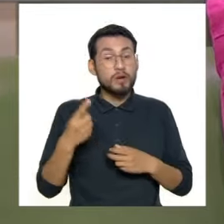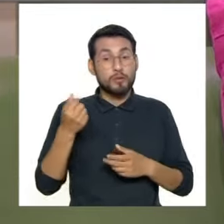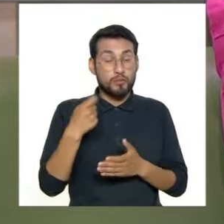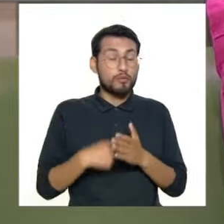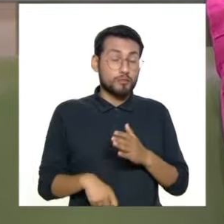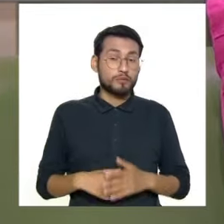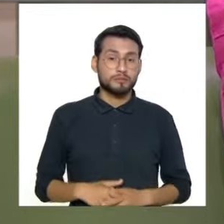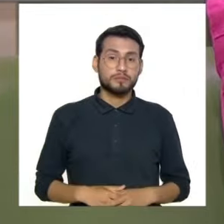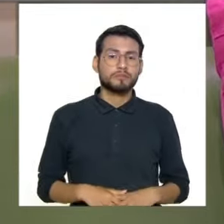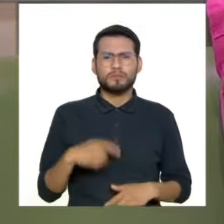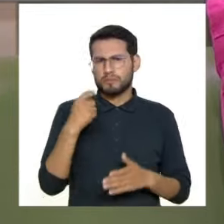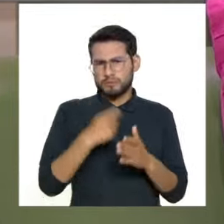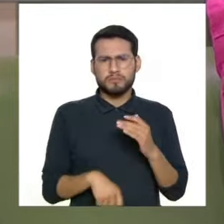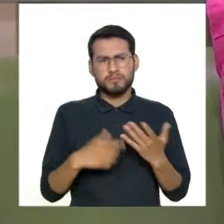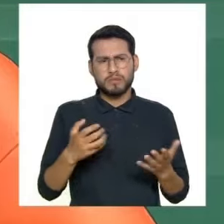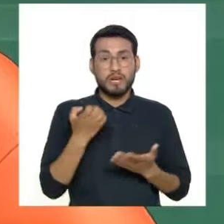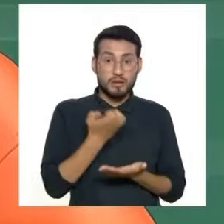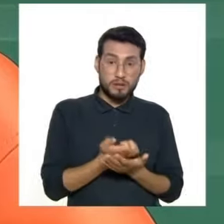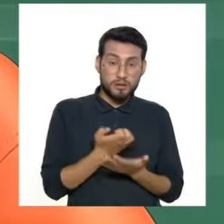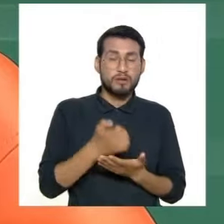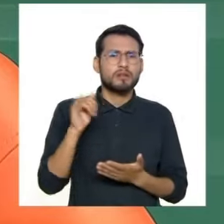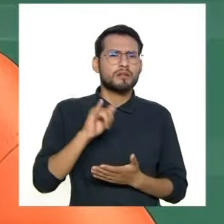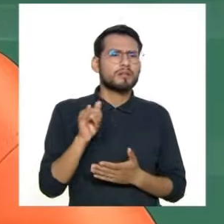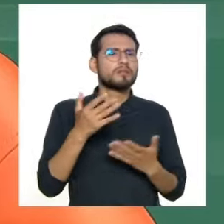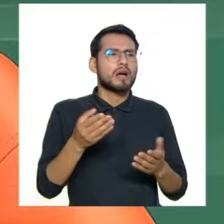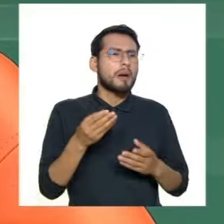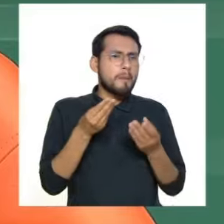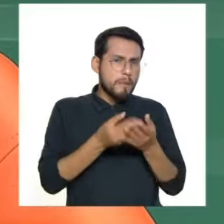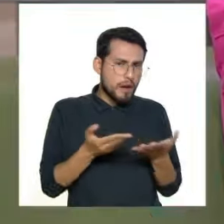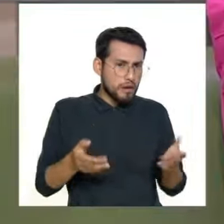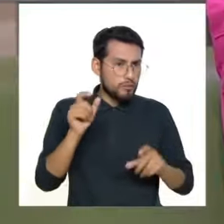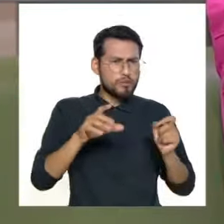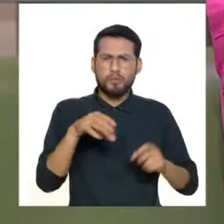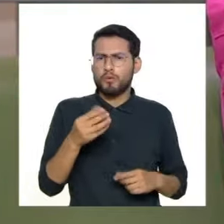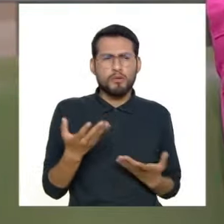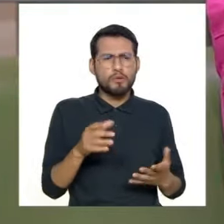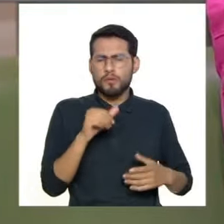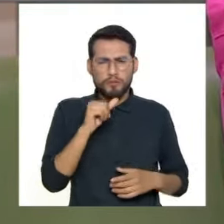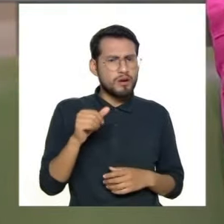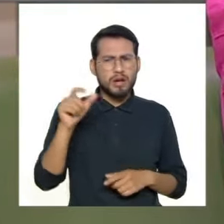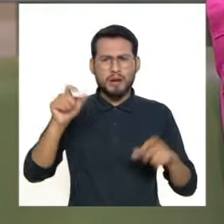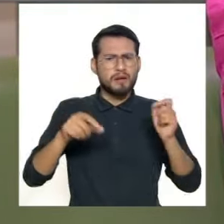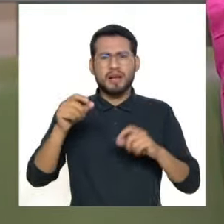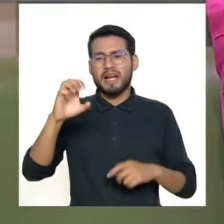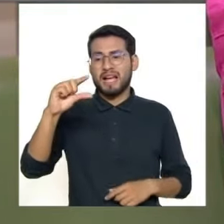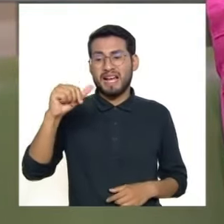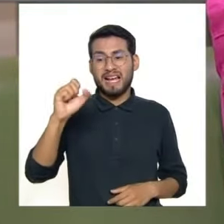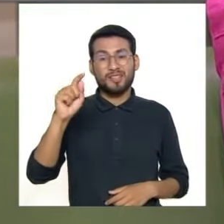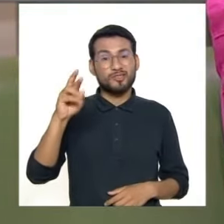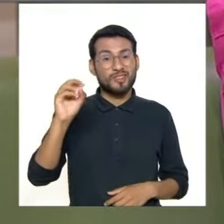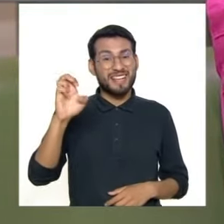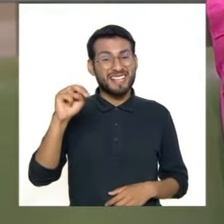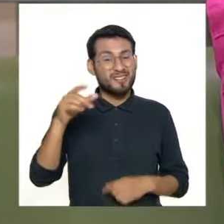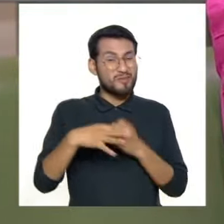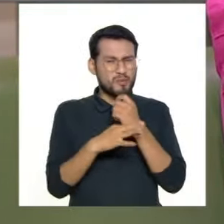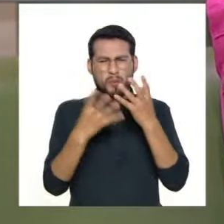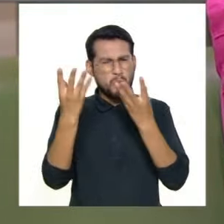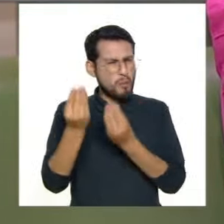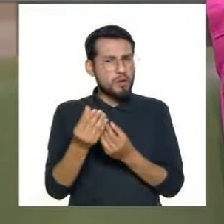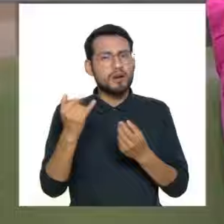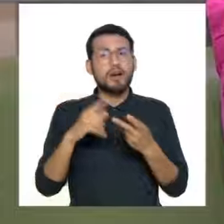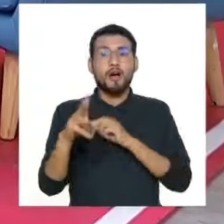O sea que un costo tanto económico como material humano porque no hay muchos gastroenterólogos no hay muchos hospitales no muchas clínicas que hagan